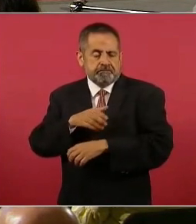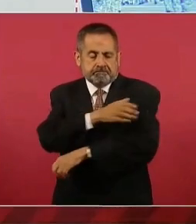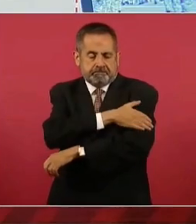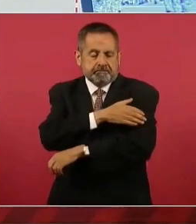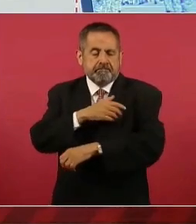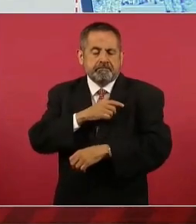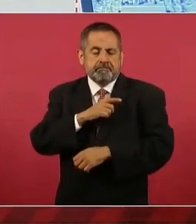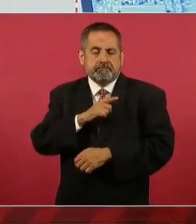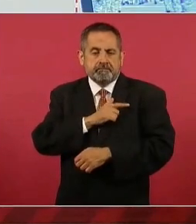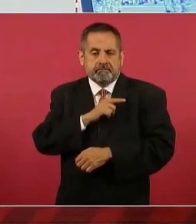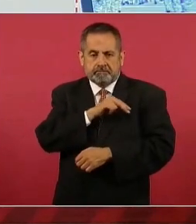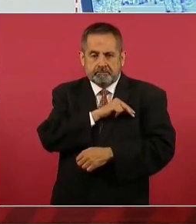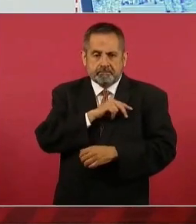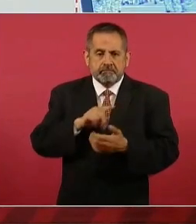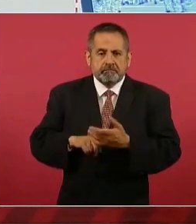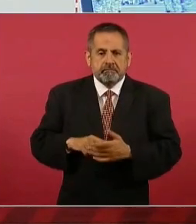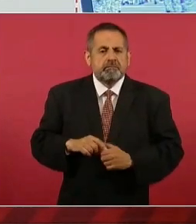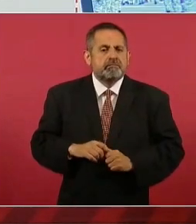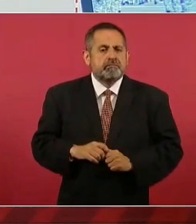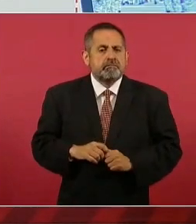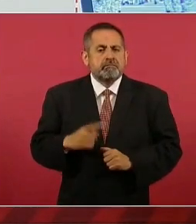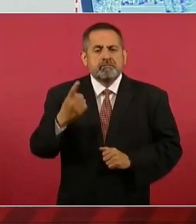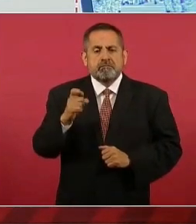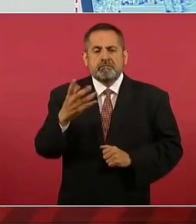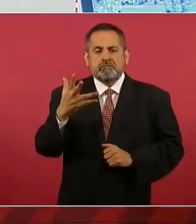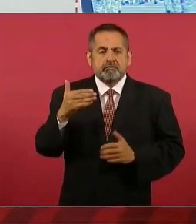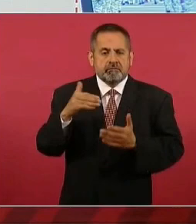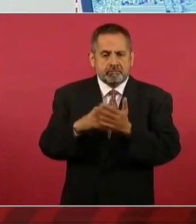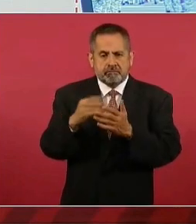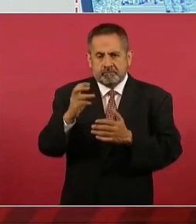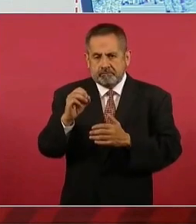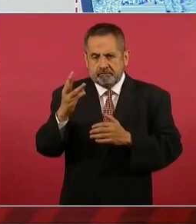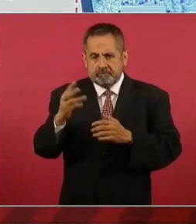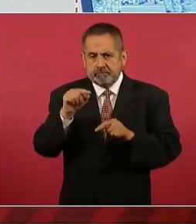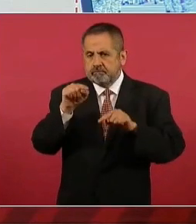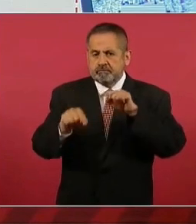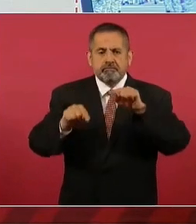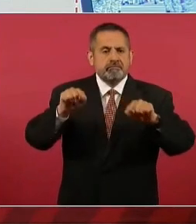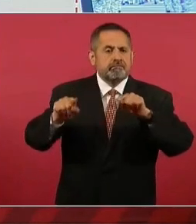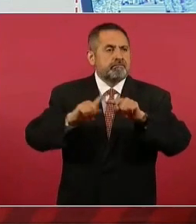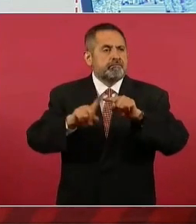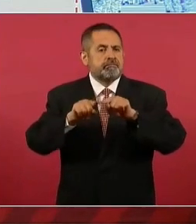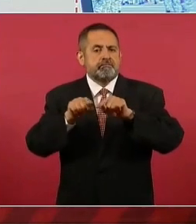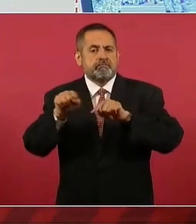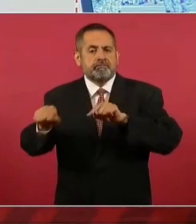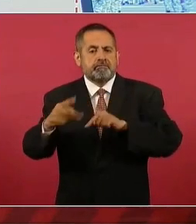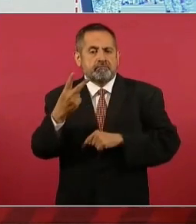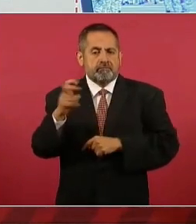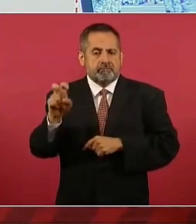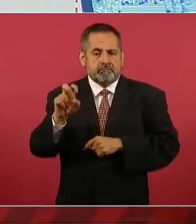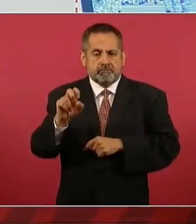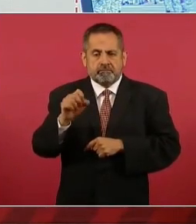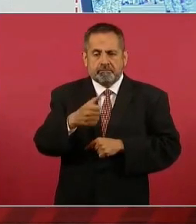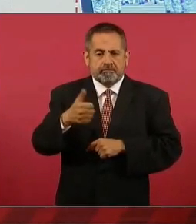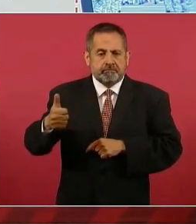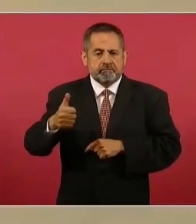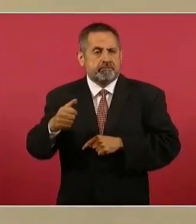705.000 y tres elementos todos desplegados en las 266